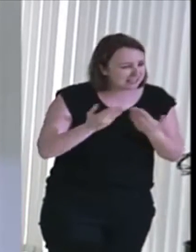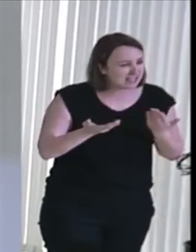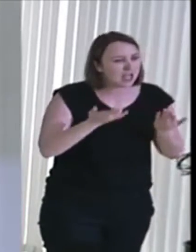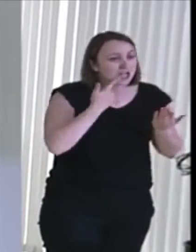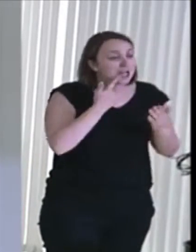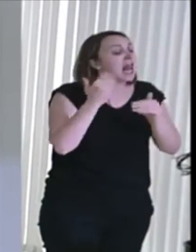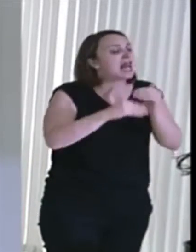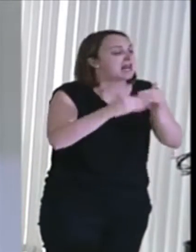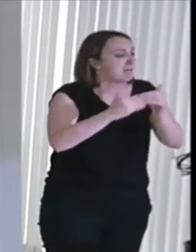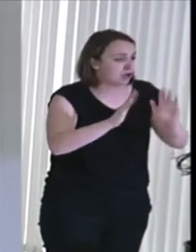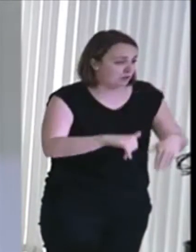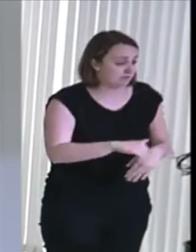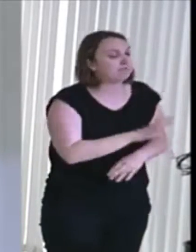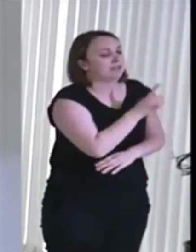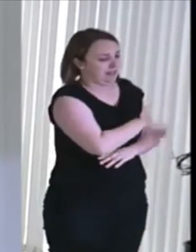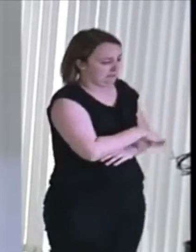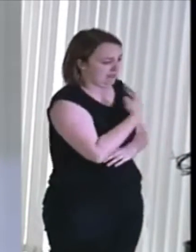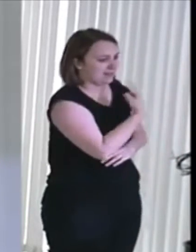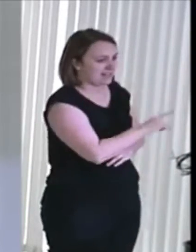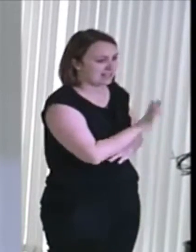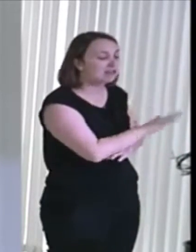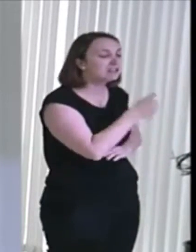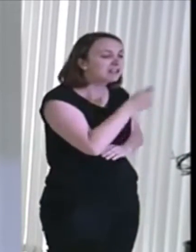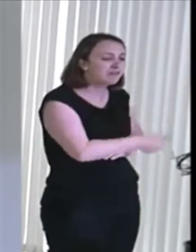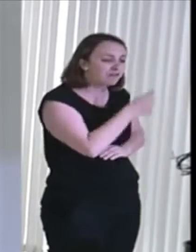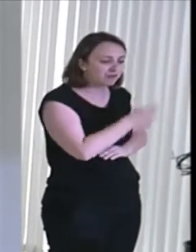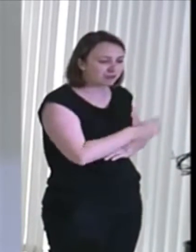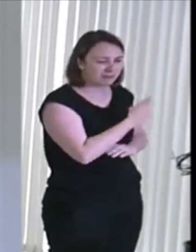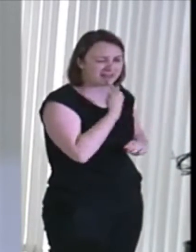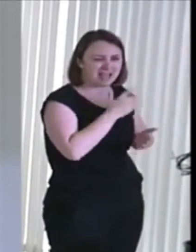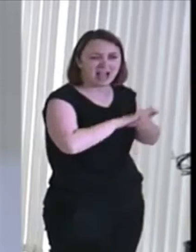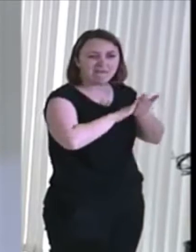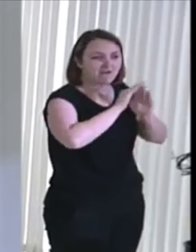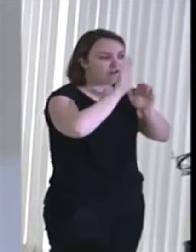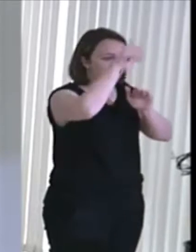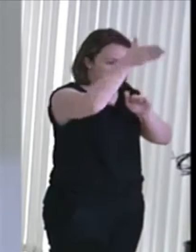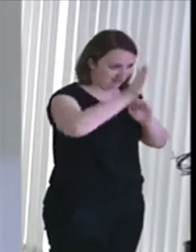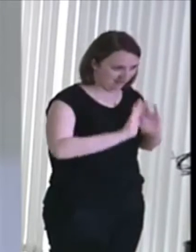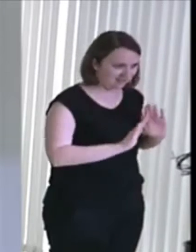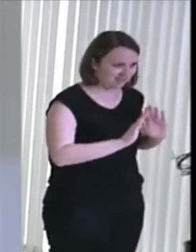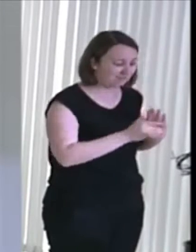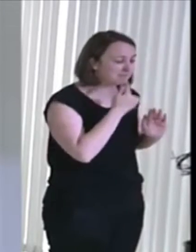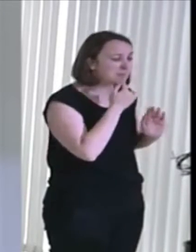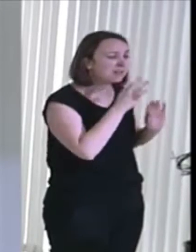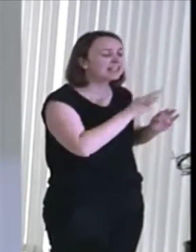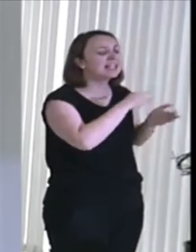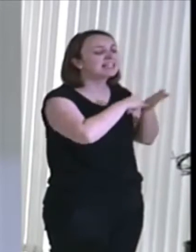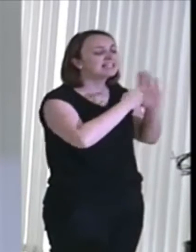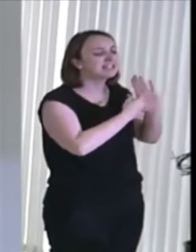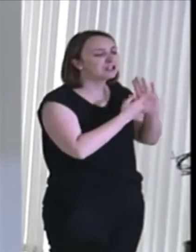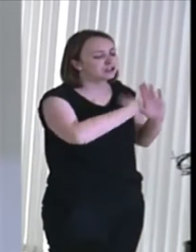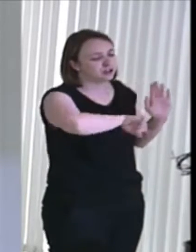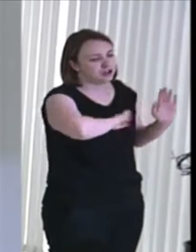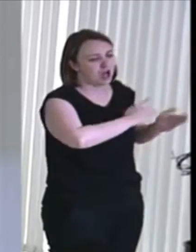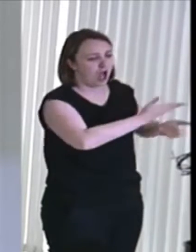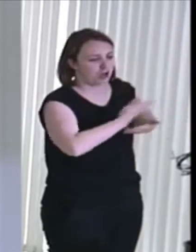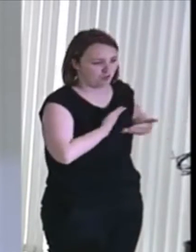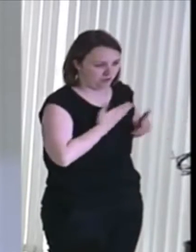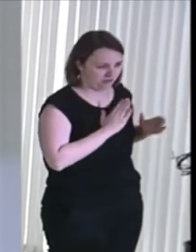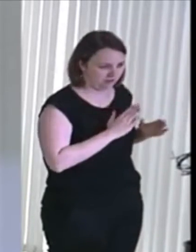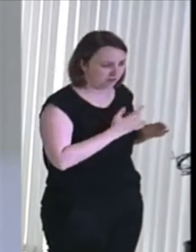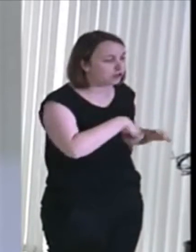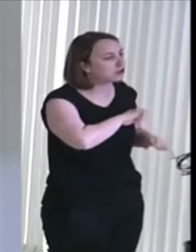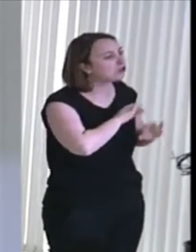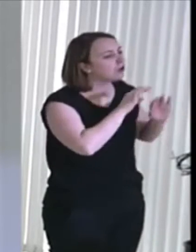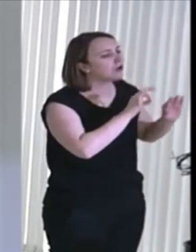no tiene límites. También digo que lo fundamental, y esto lo hablábamos fuera, la tecnología nos ayuda a nosotros, no podemos